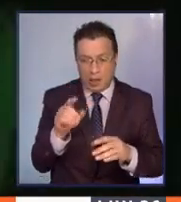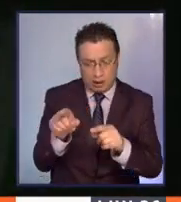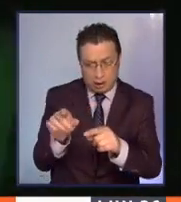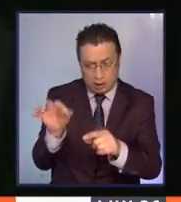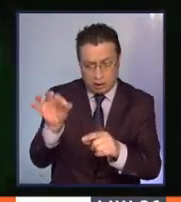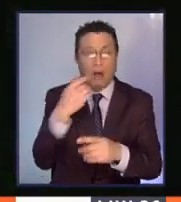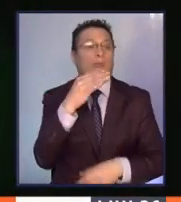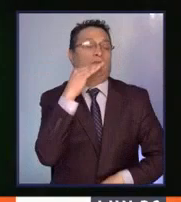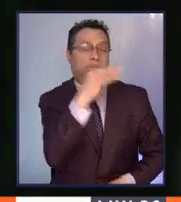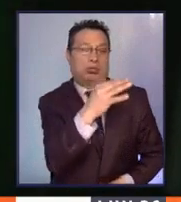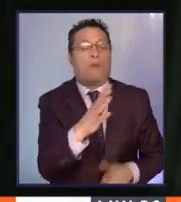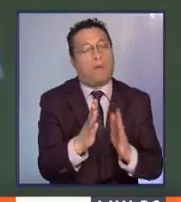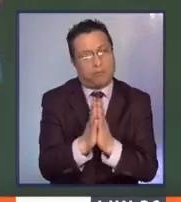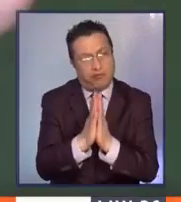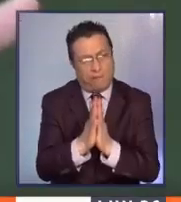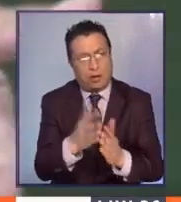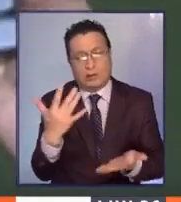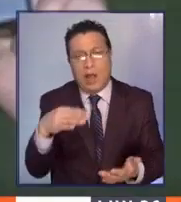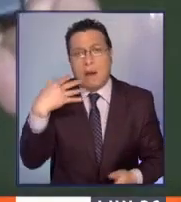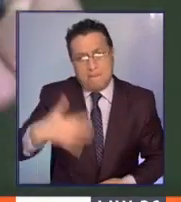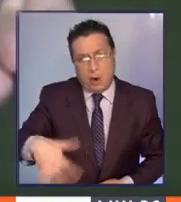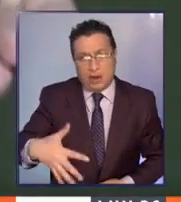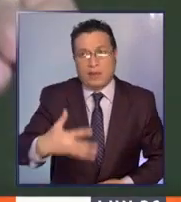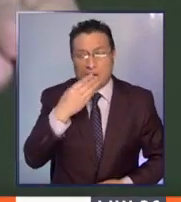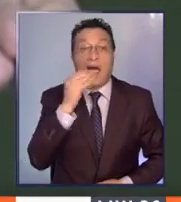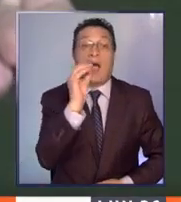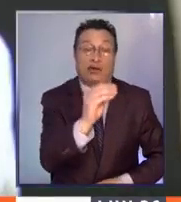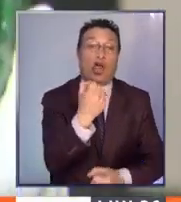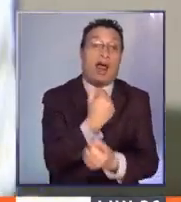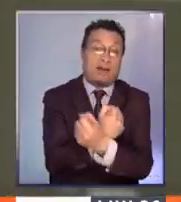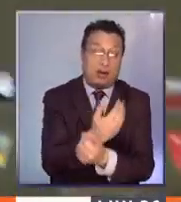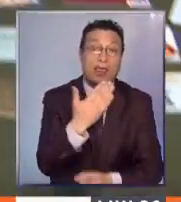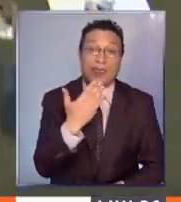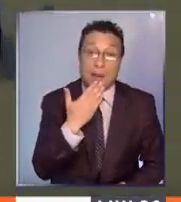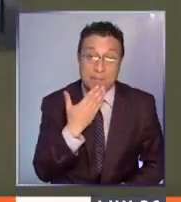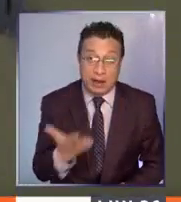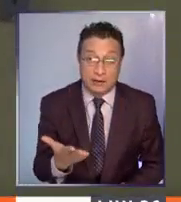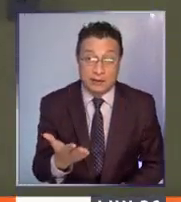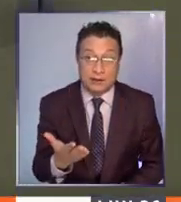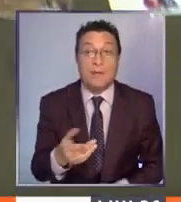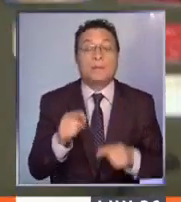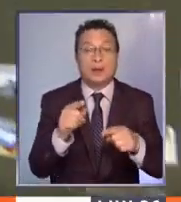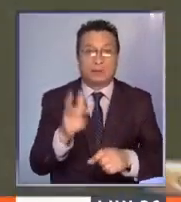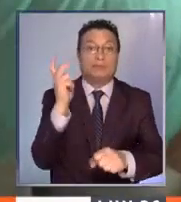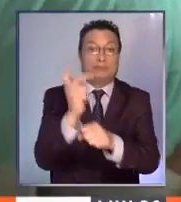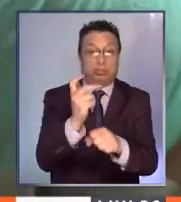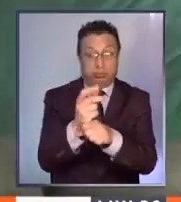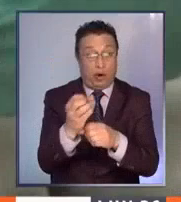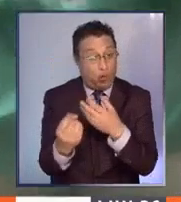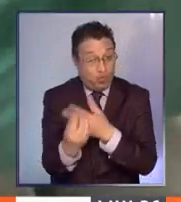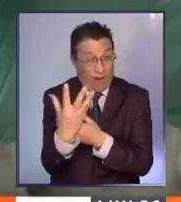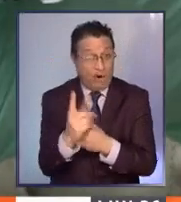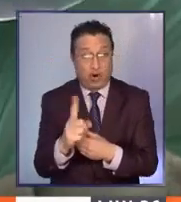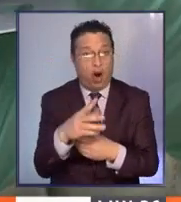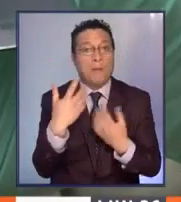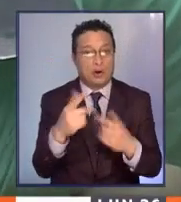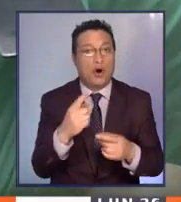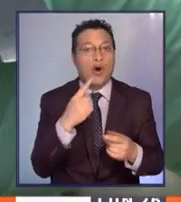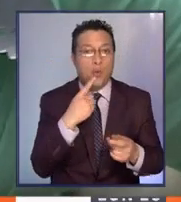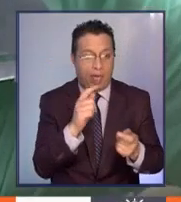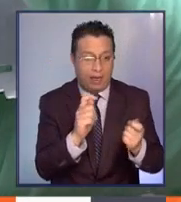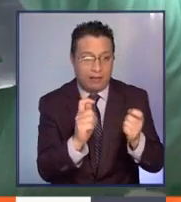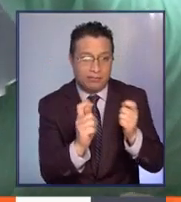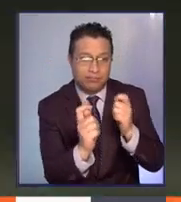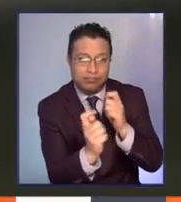otra recomendación fundamental, además de dar aviso a carabineros. Un delito que, pese a no ser nuevo, ha evolucionado en su forma y que,